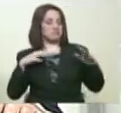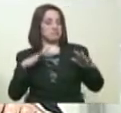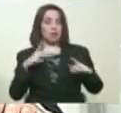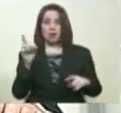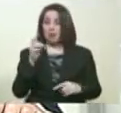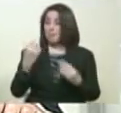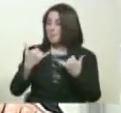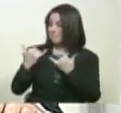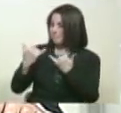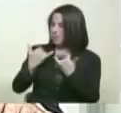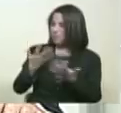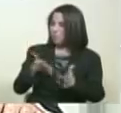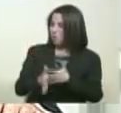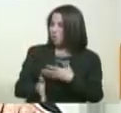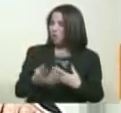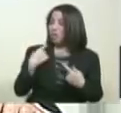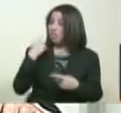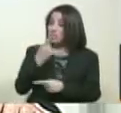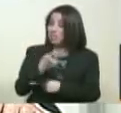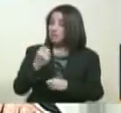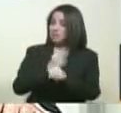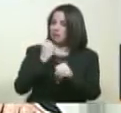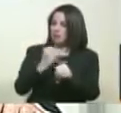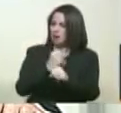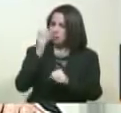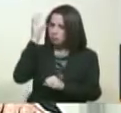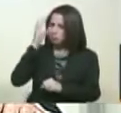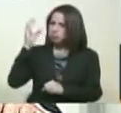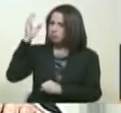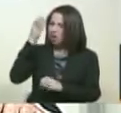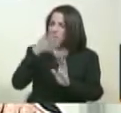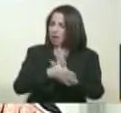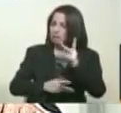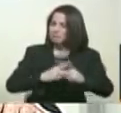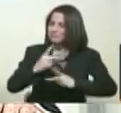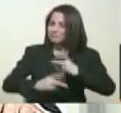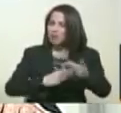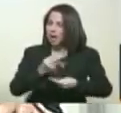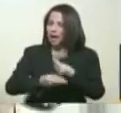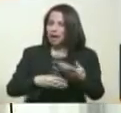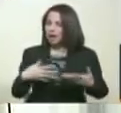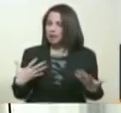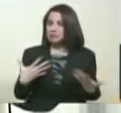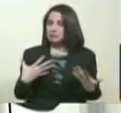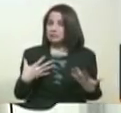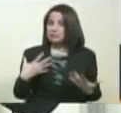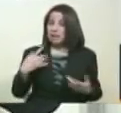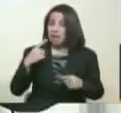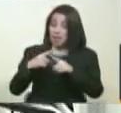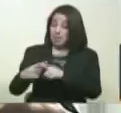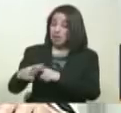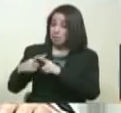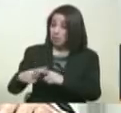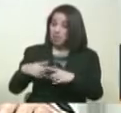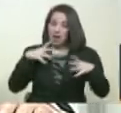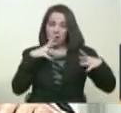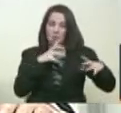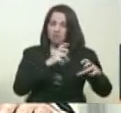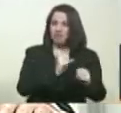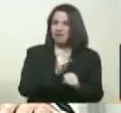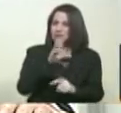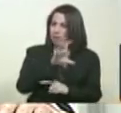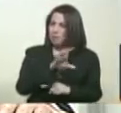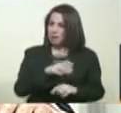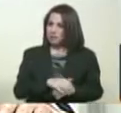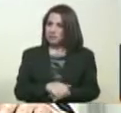nosotros mismos. Depende de nuestras capacidades productivas. Depende mucho de la confianza que tengamos en nuestro país.